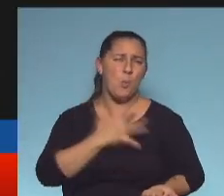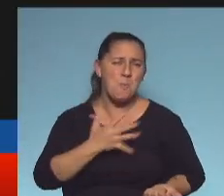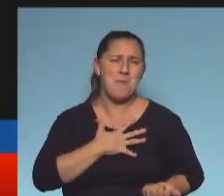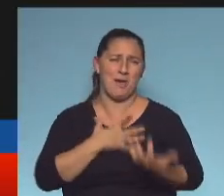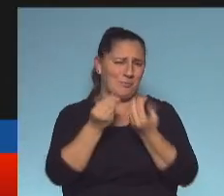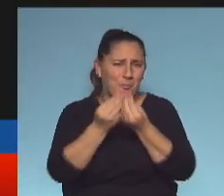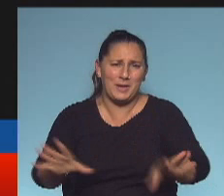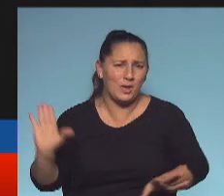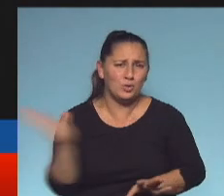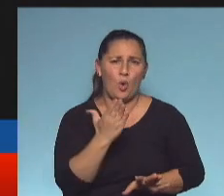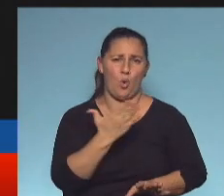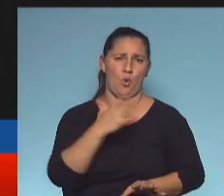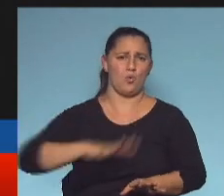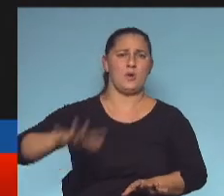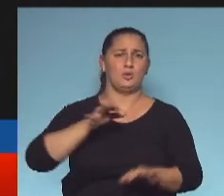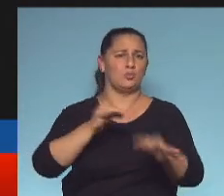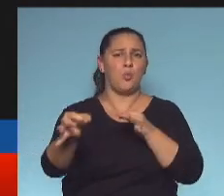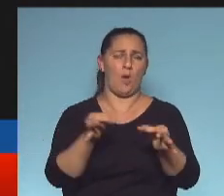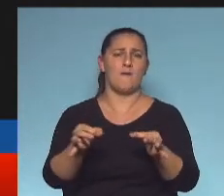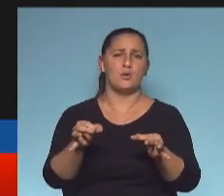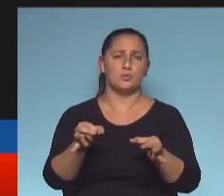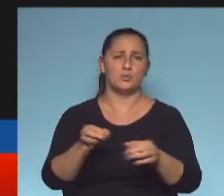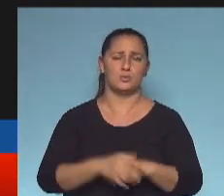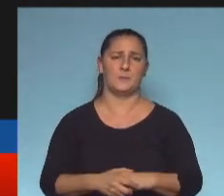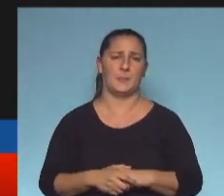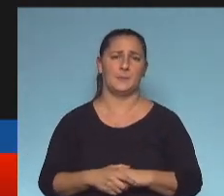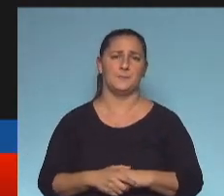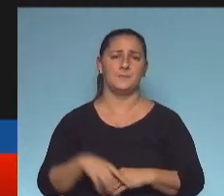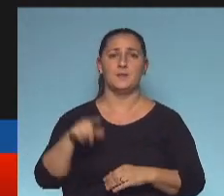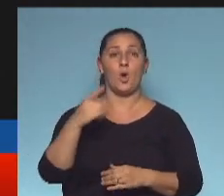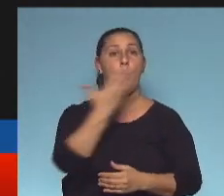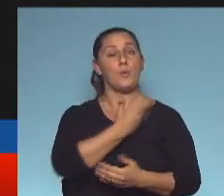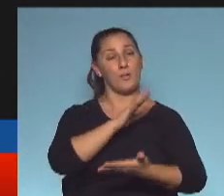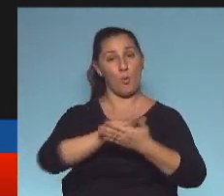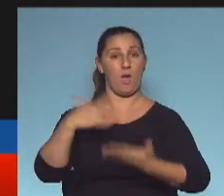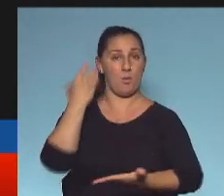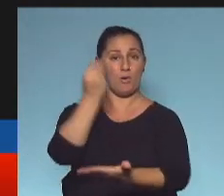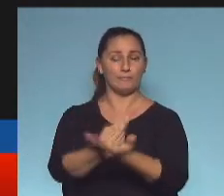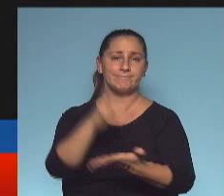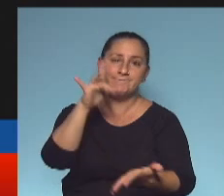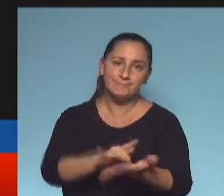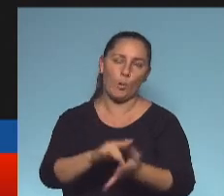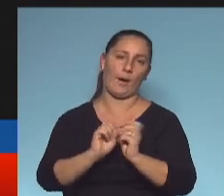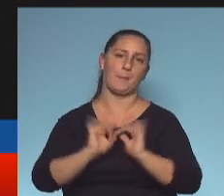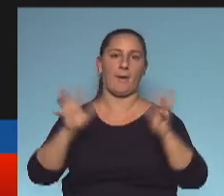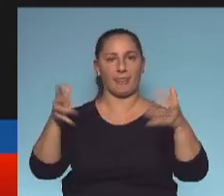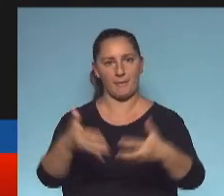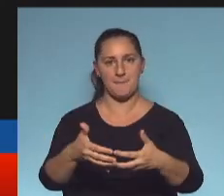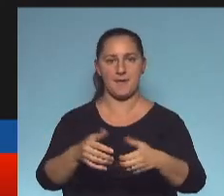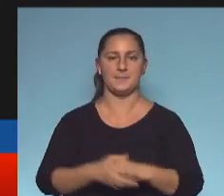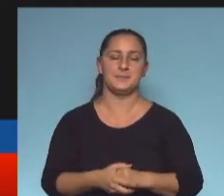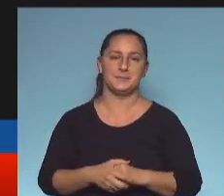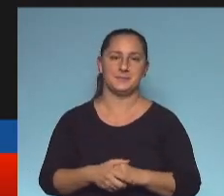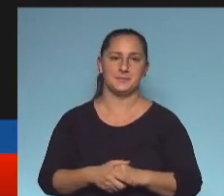nuestros pueblos. No obstante eso, cuando asume este gobierno le toca la pandemia. Y en pandemia